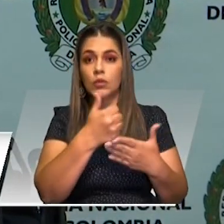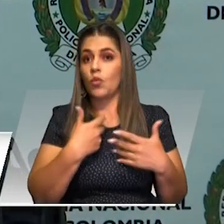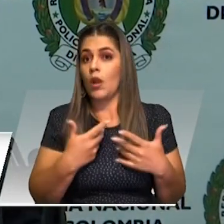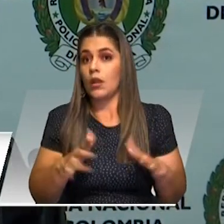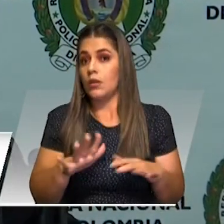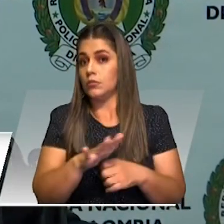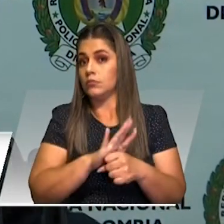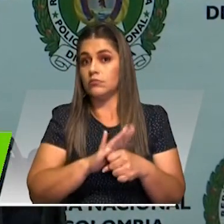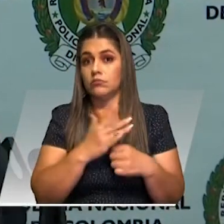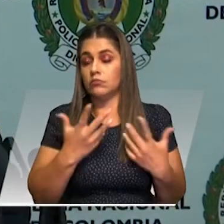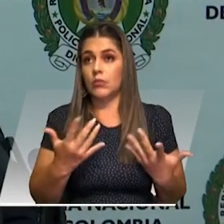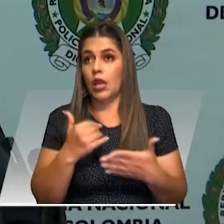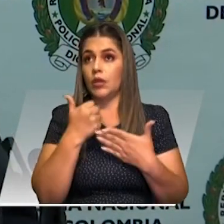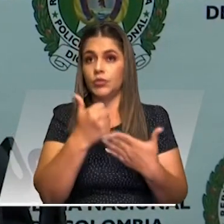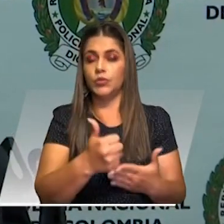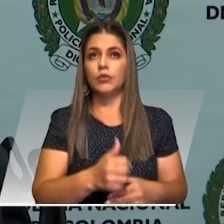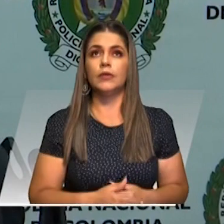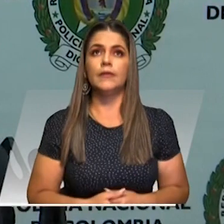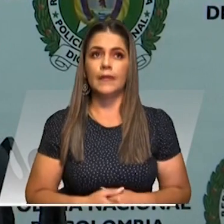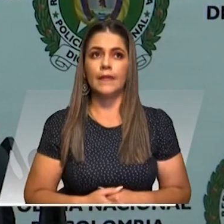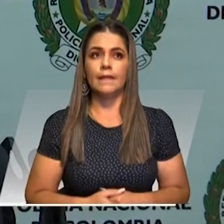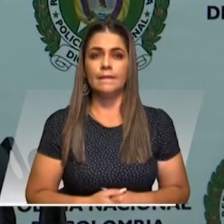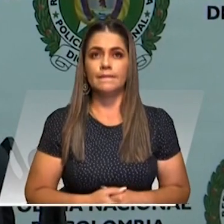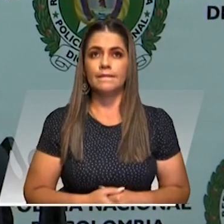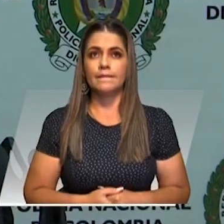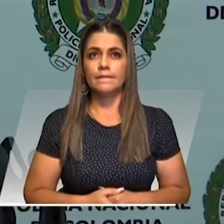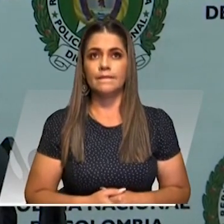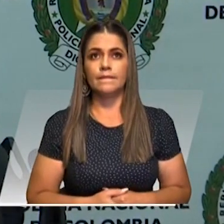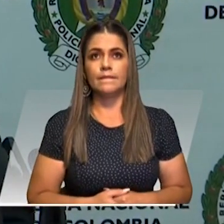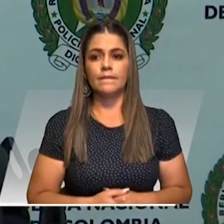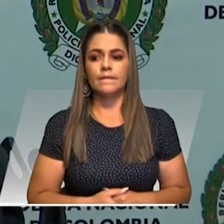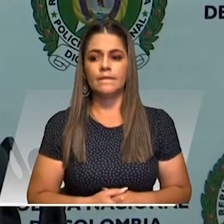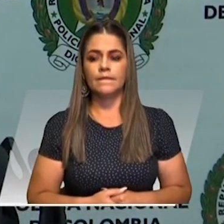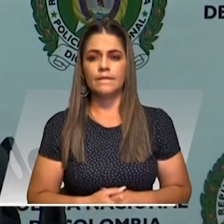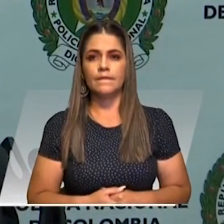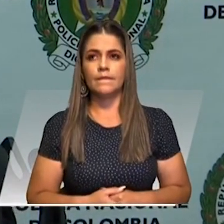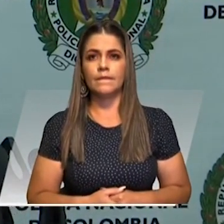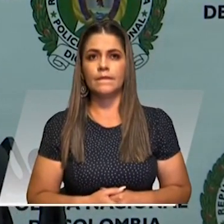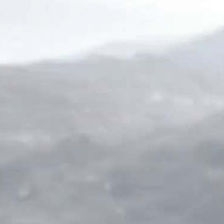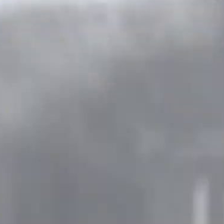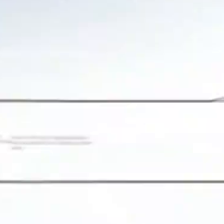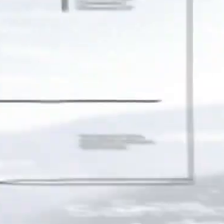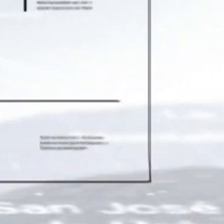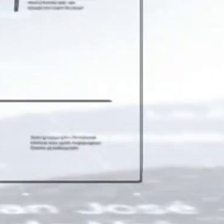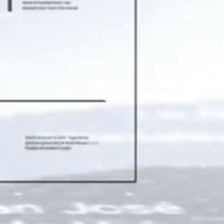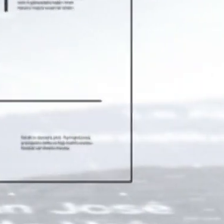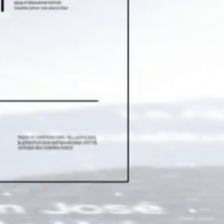circunstancias que estén heridas, malheridas, como quiera que sea, para ser trasladado a centro asistencial. Pero